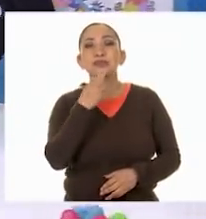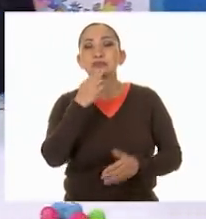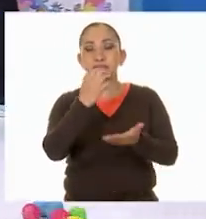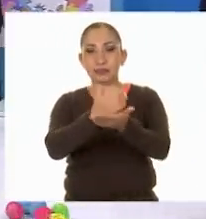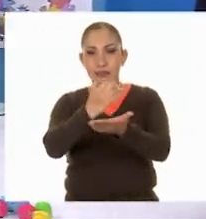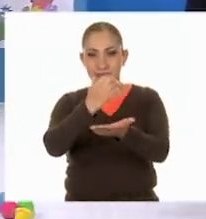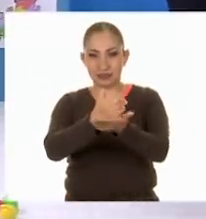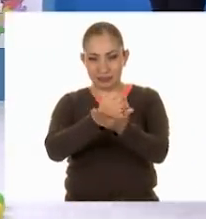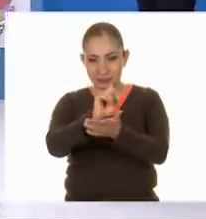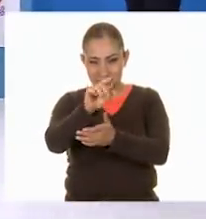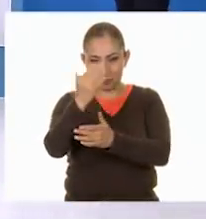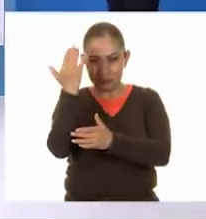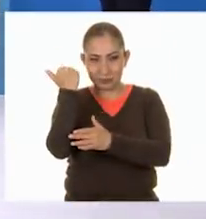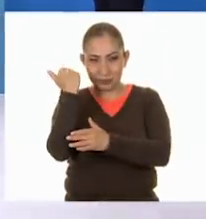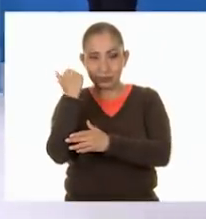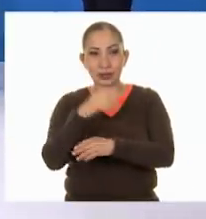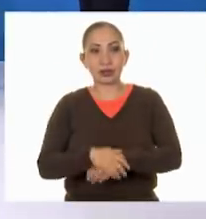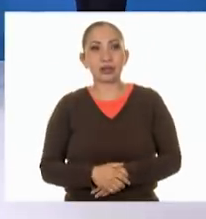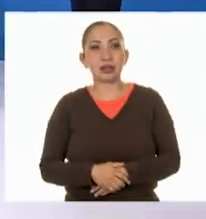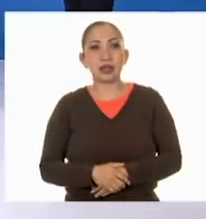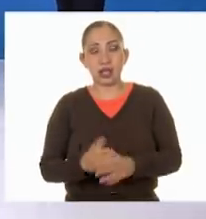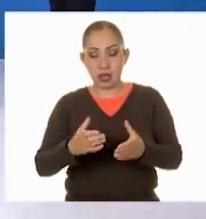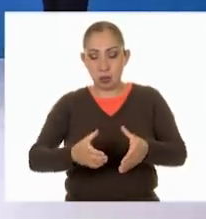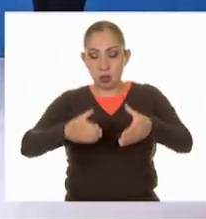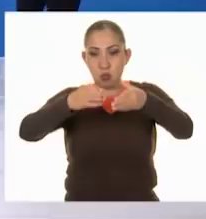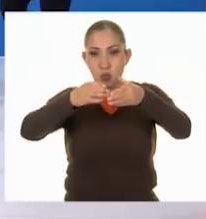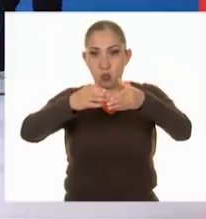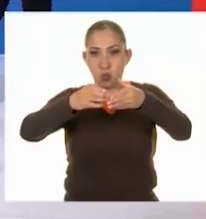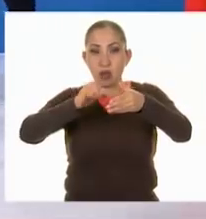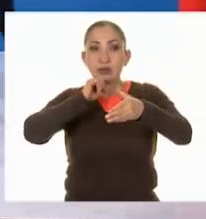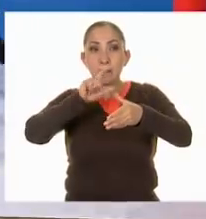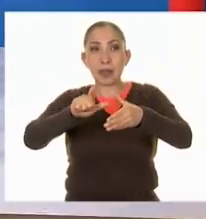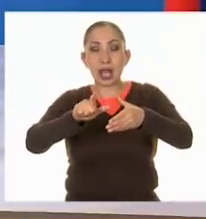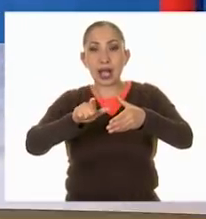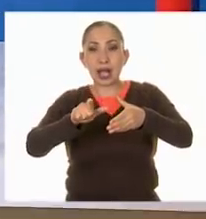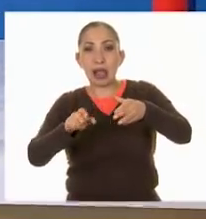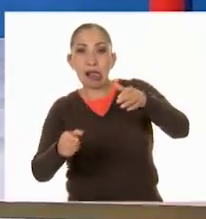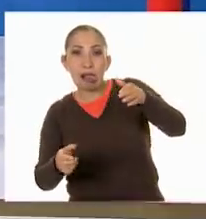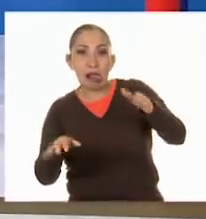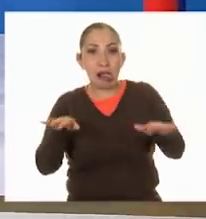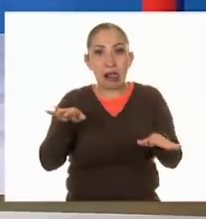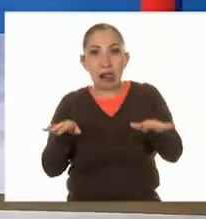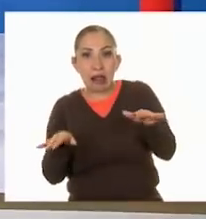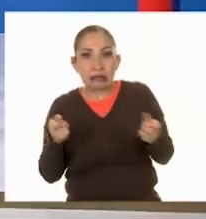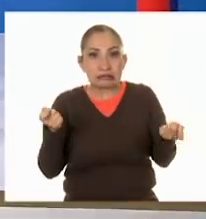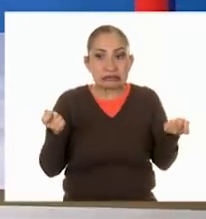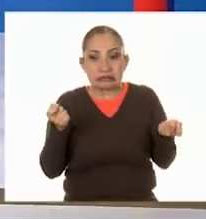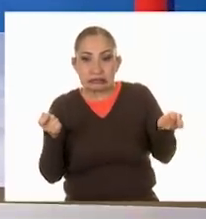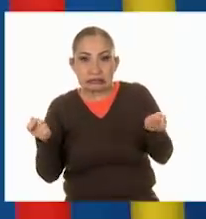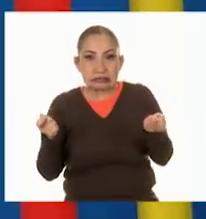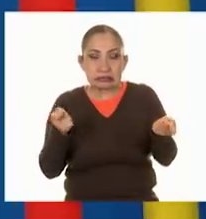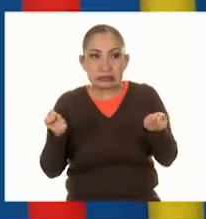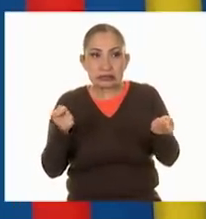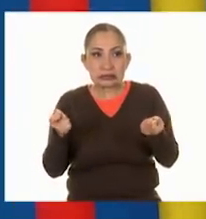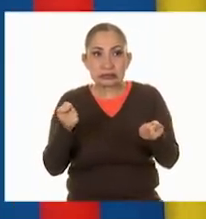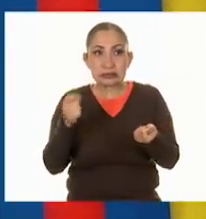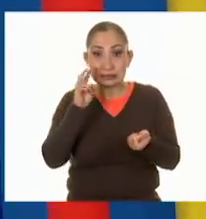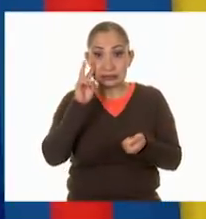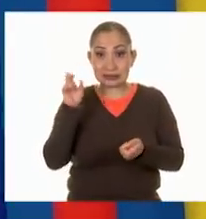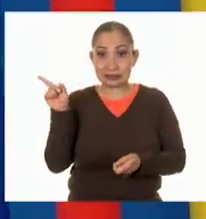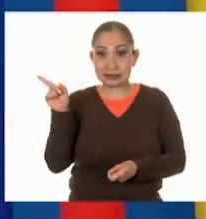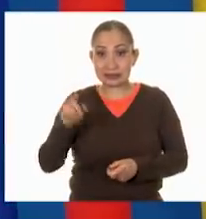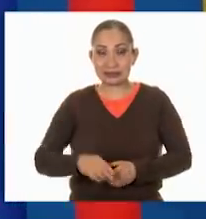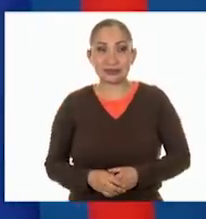cuaderno. Uh-huh. Y el pote, porque vamos a hacer equilibrio. Oh. Te tendrás que poner el cuaderno en la cabeza y el